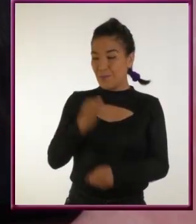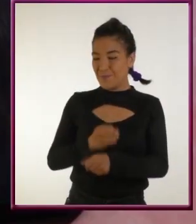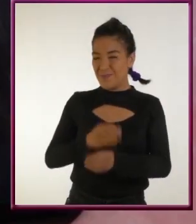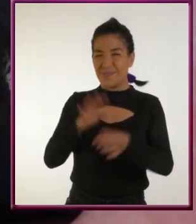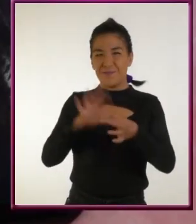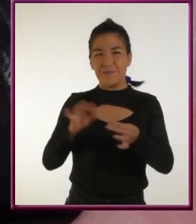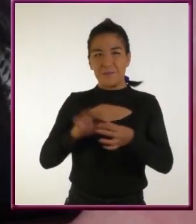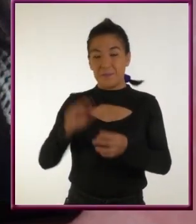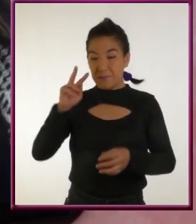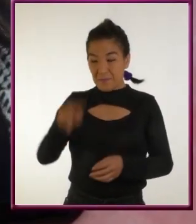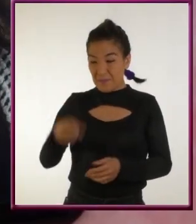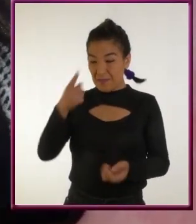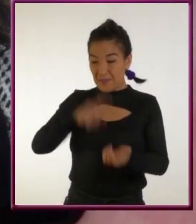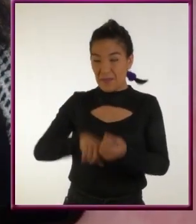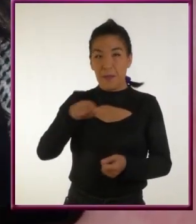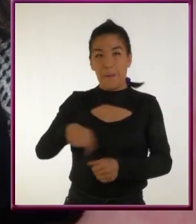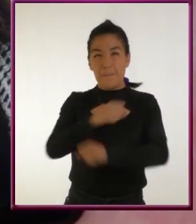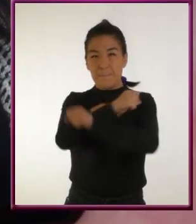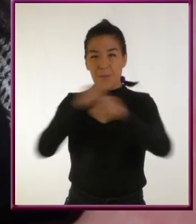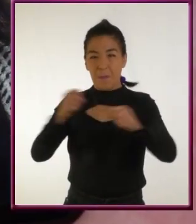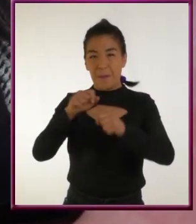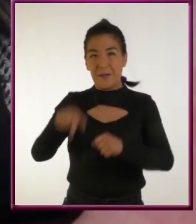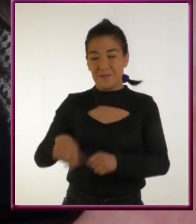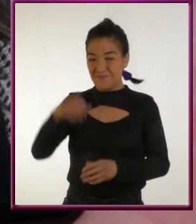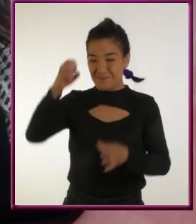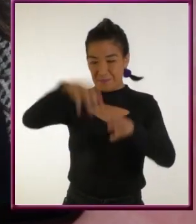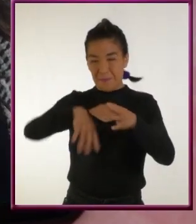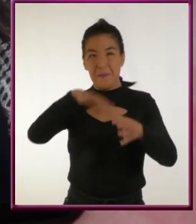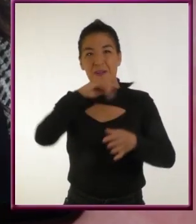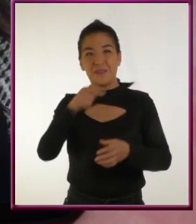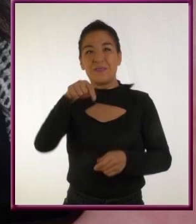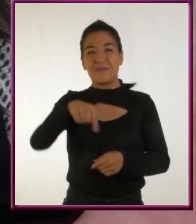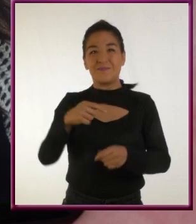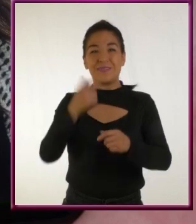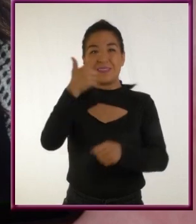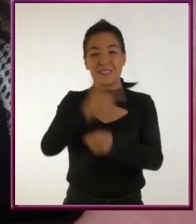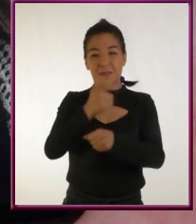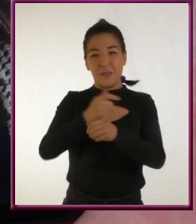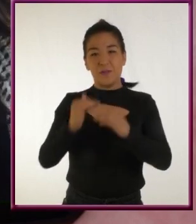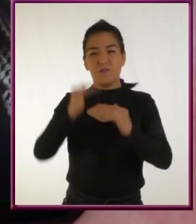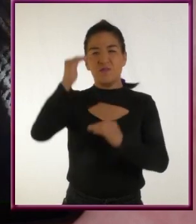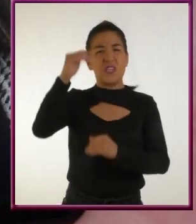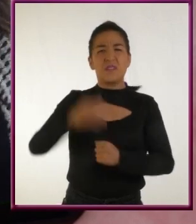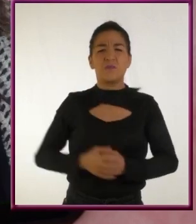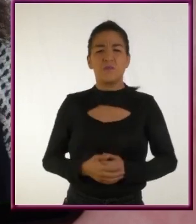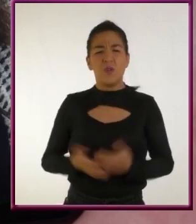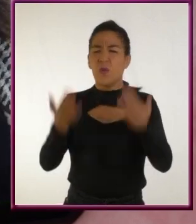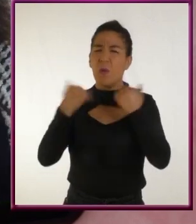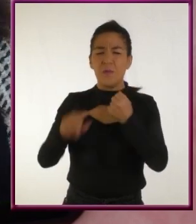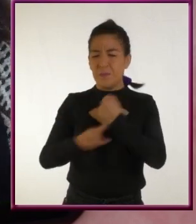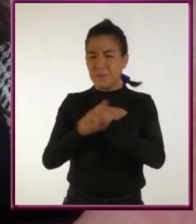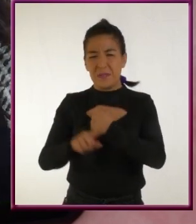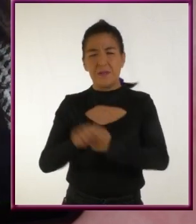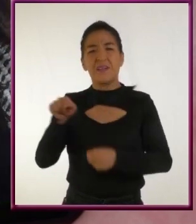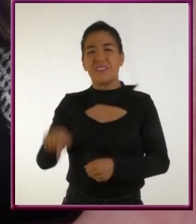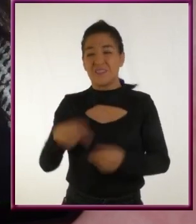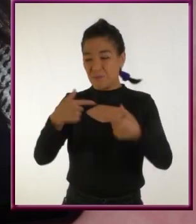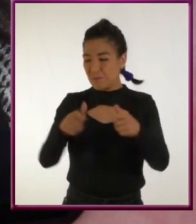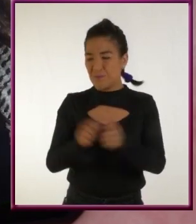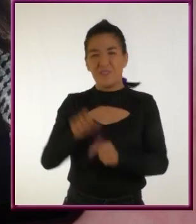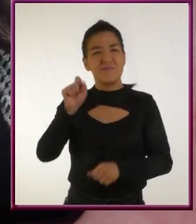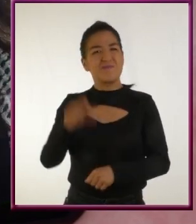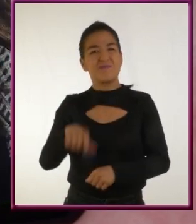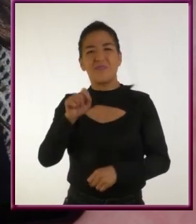Tal como había dicho la nota, encontraron la bomba dentro del bote de basura del 7º piso. No hay problema, dijo el jefe del escuadrón.